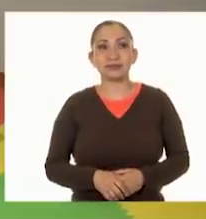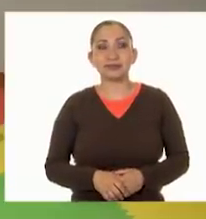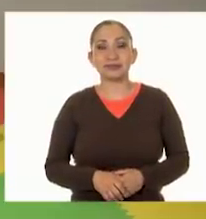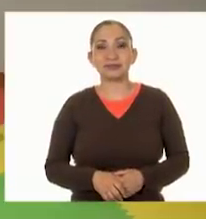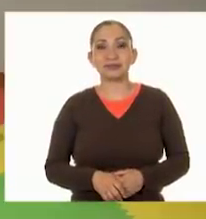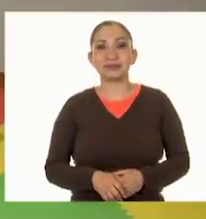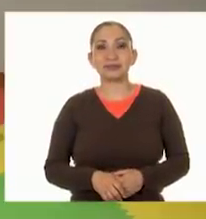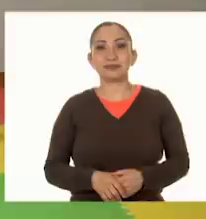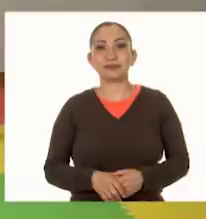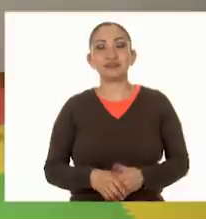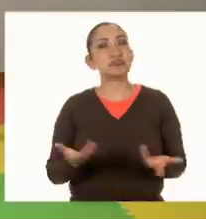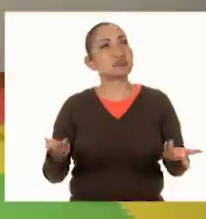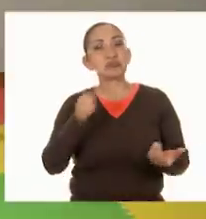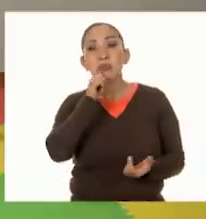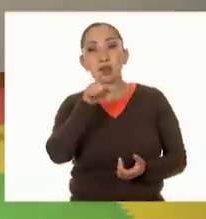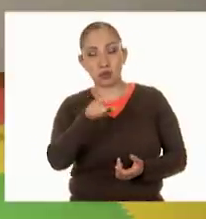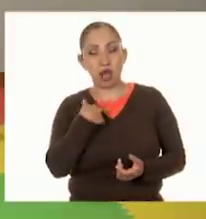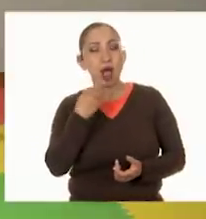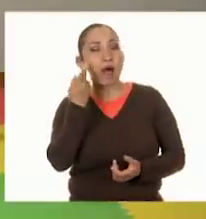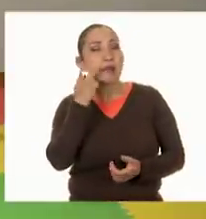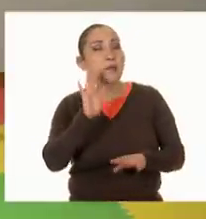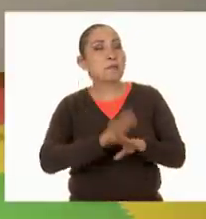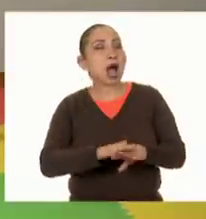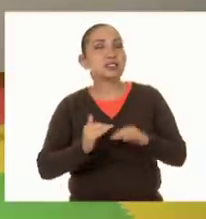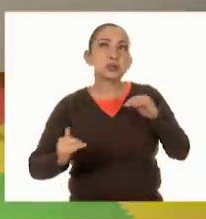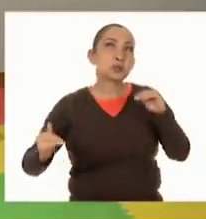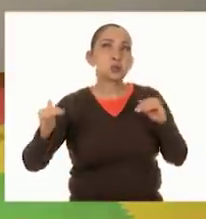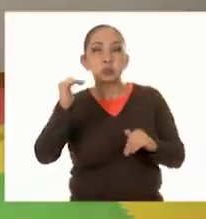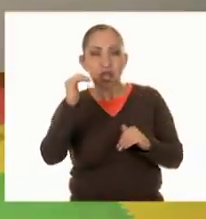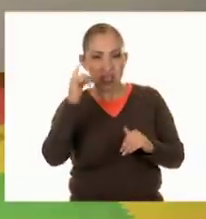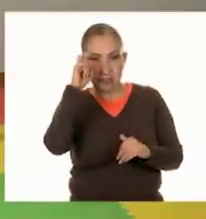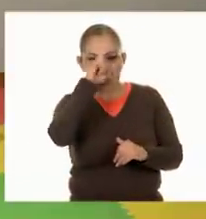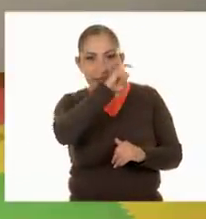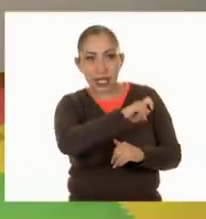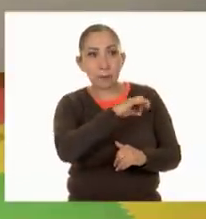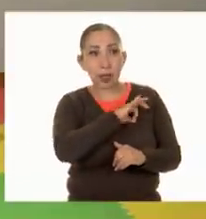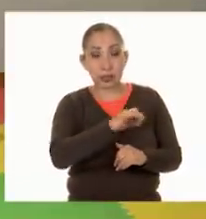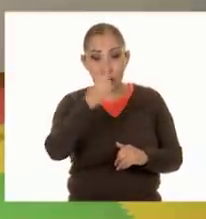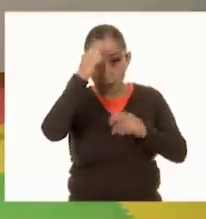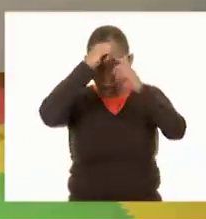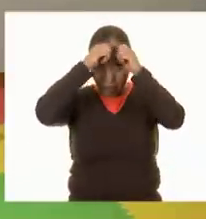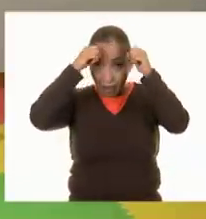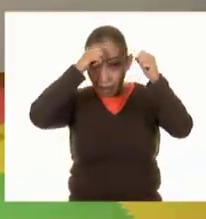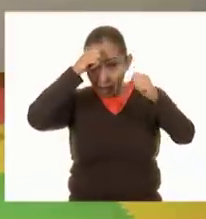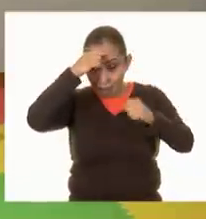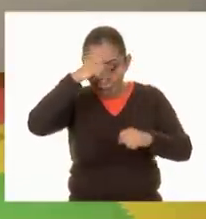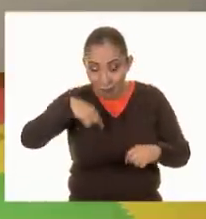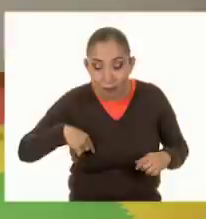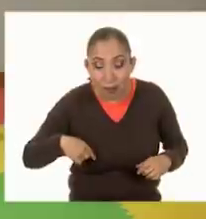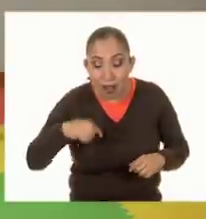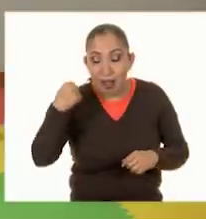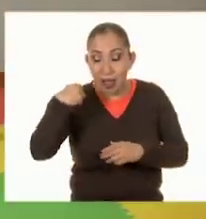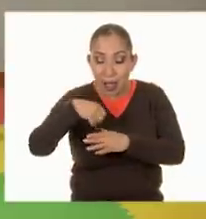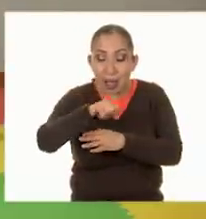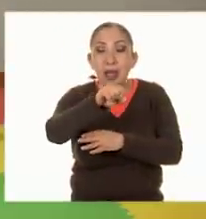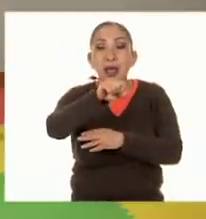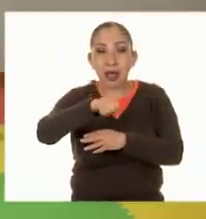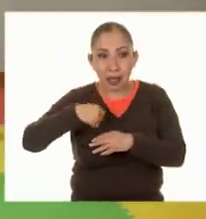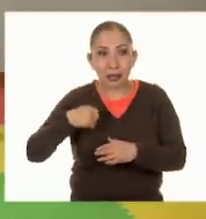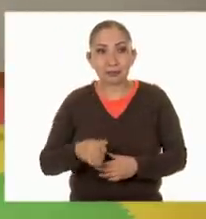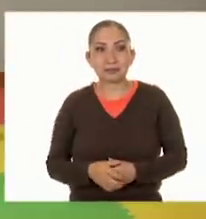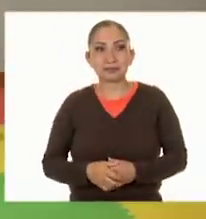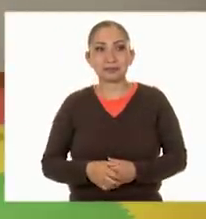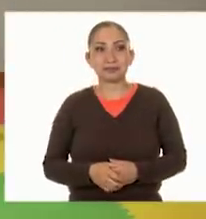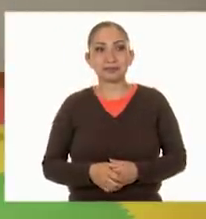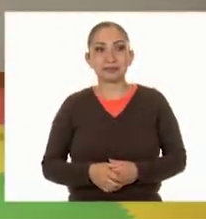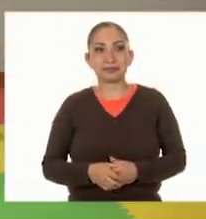tirarlas. Incluso un reto más elevado podrías colocarlo en la frente y balancear tu cuerpo para